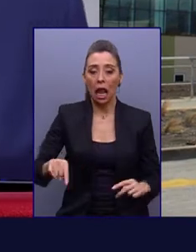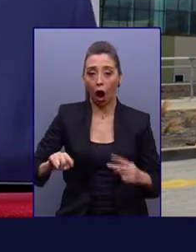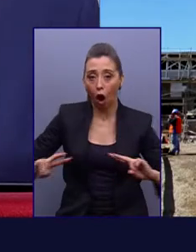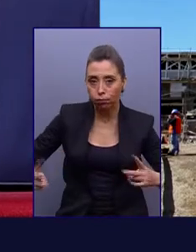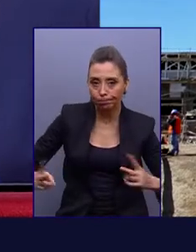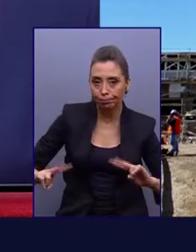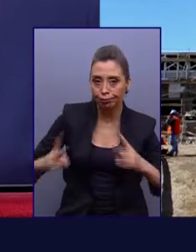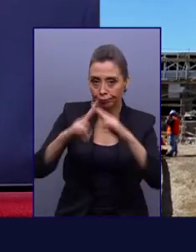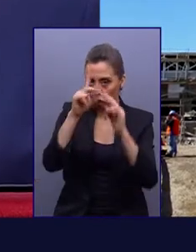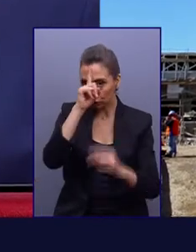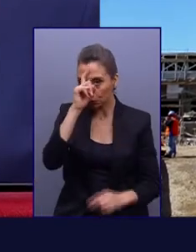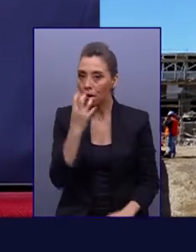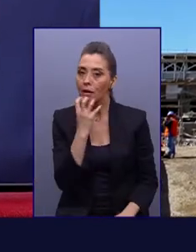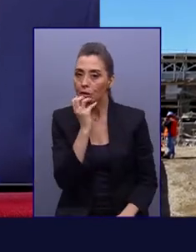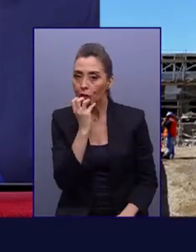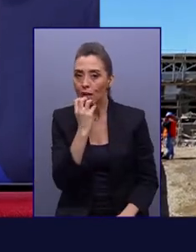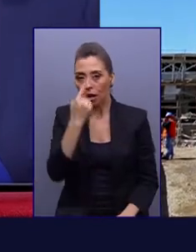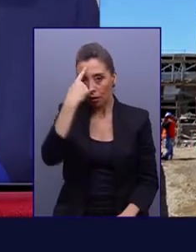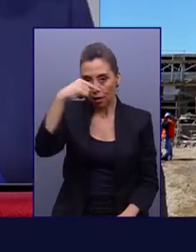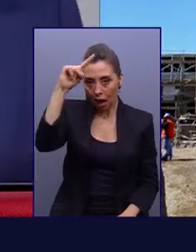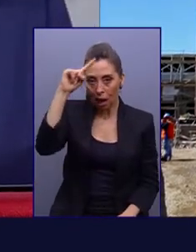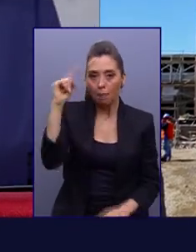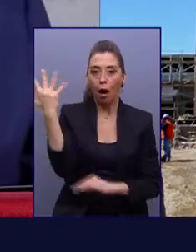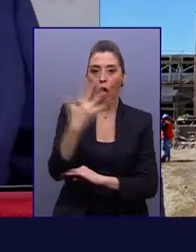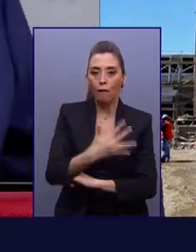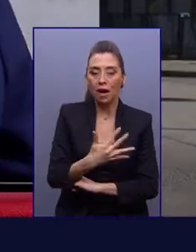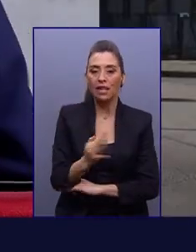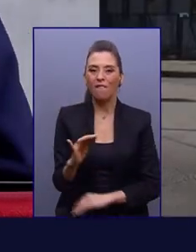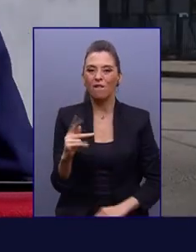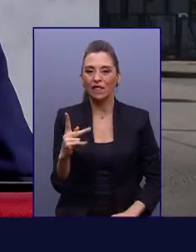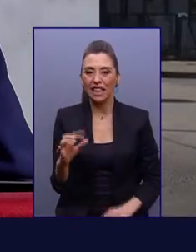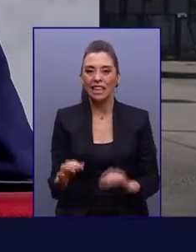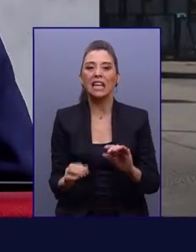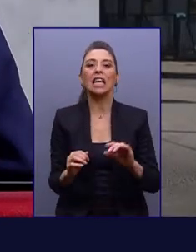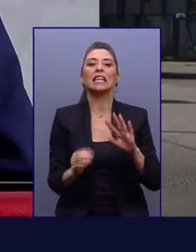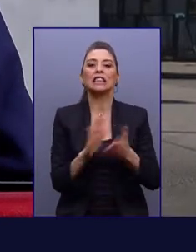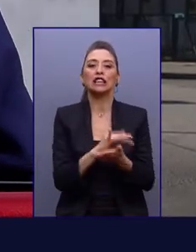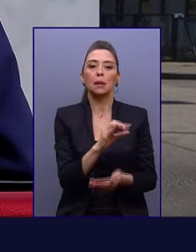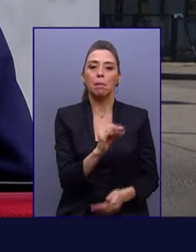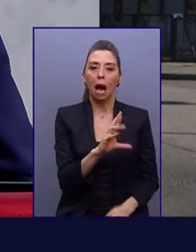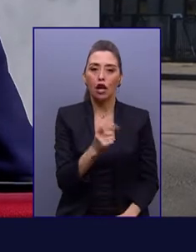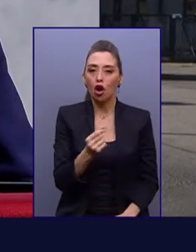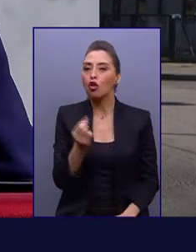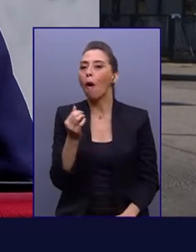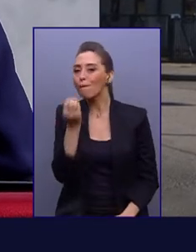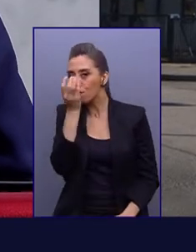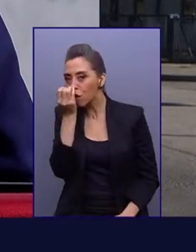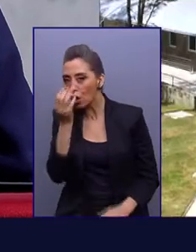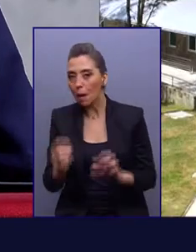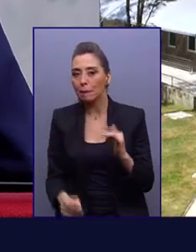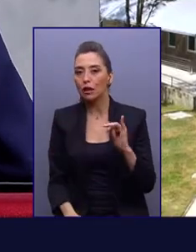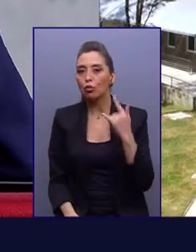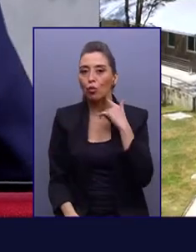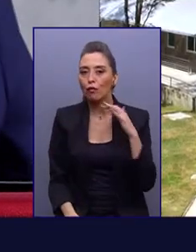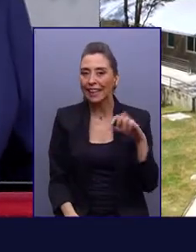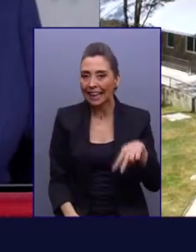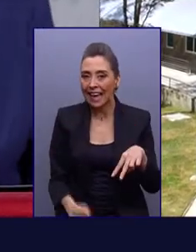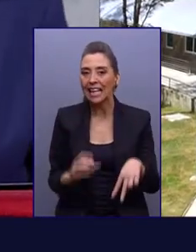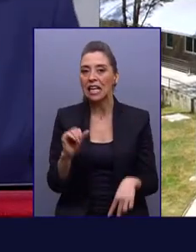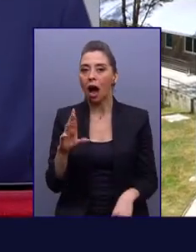ejecución los hospitales de Antofagasta, Calama, Ovalle, Gustavo Frique, Chimbarongo, Florida, Pichufquén, Carahue,